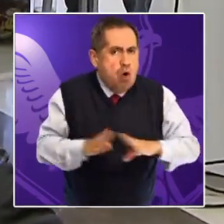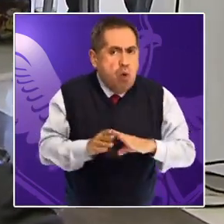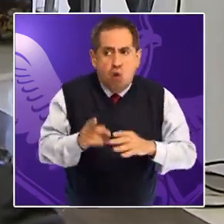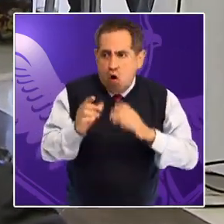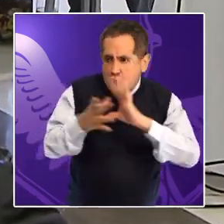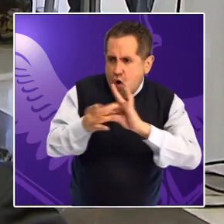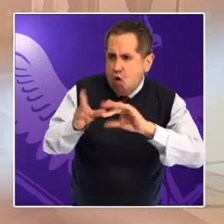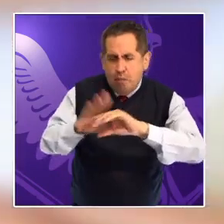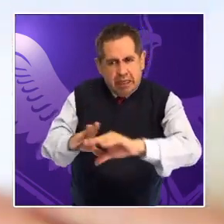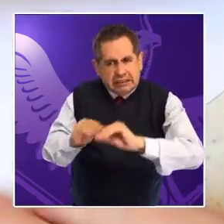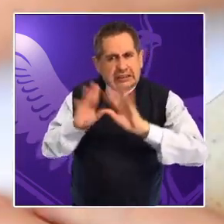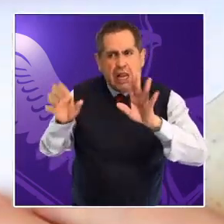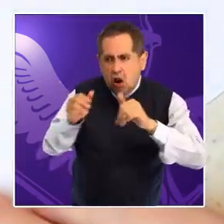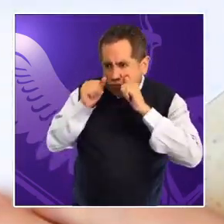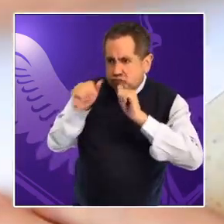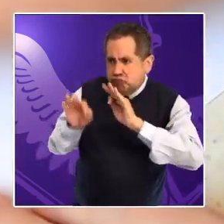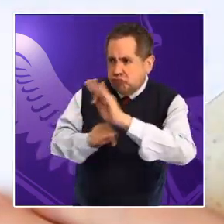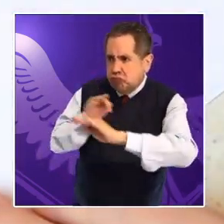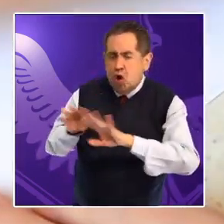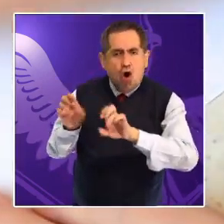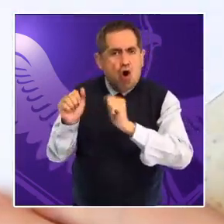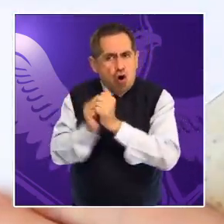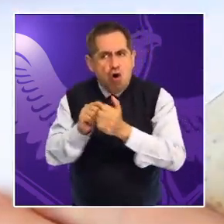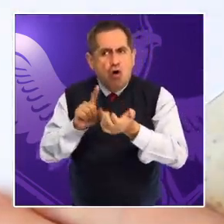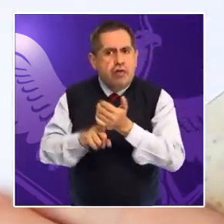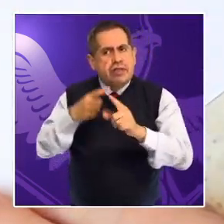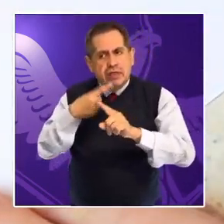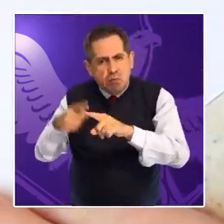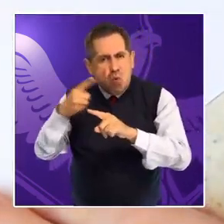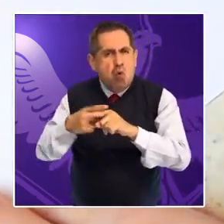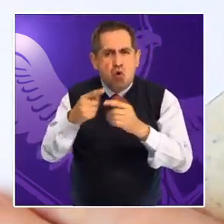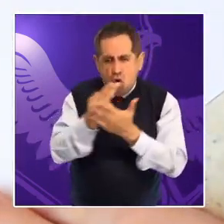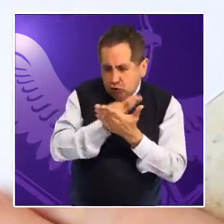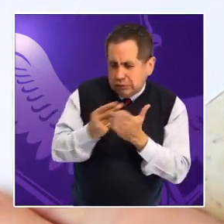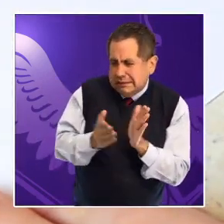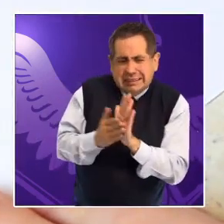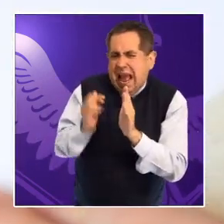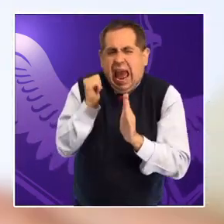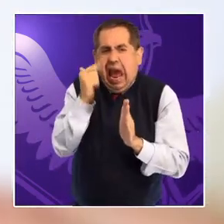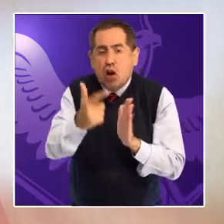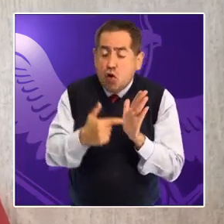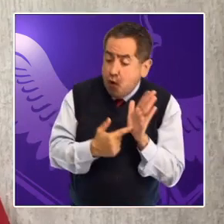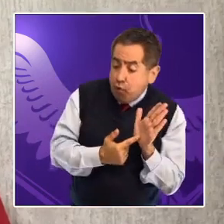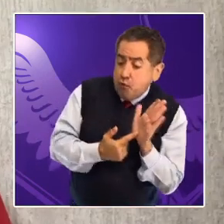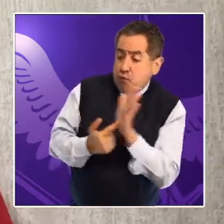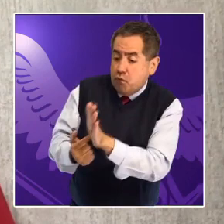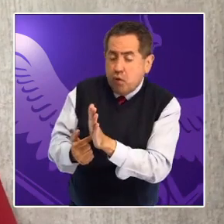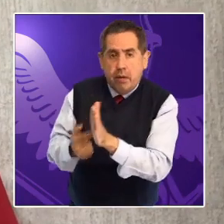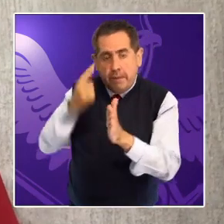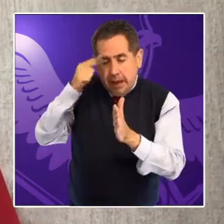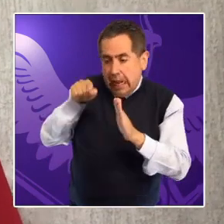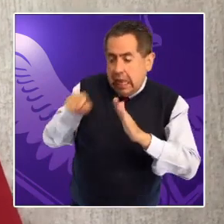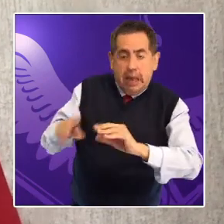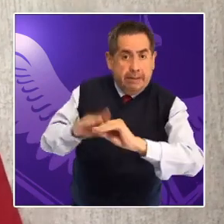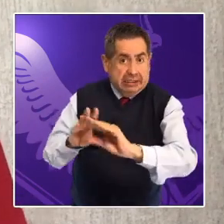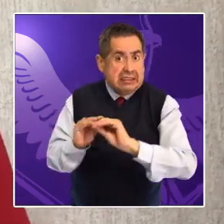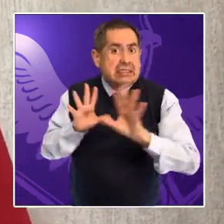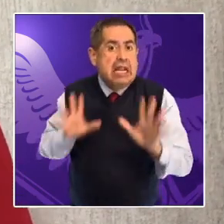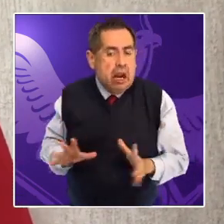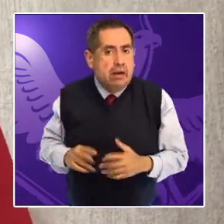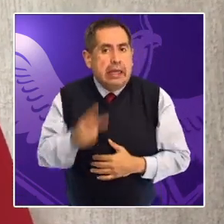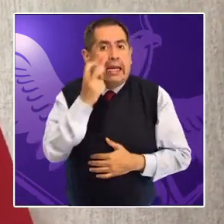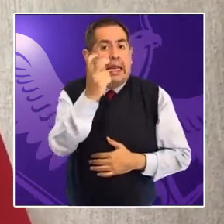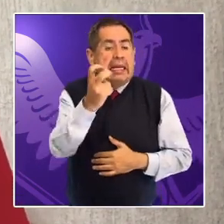los recursos o los dibujos o los métodos que sean lo que hicimos una nota en Yo También diciendo cuál debería ser el